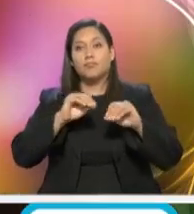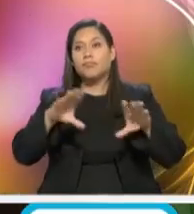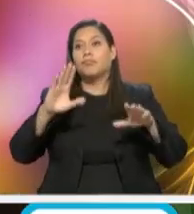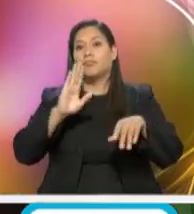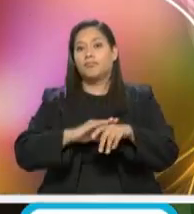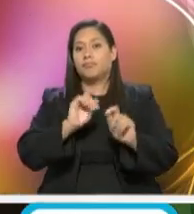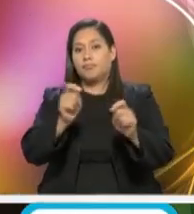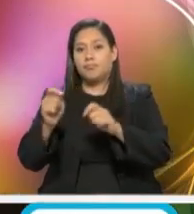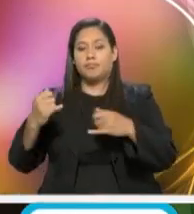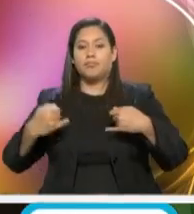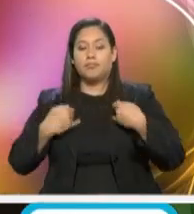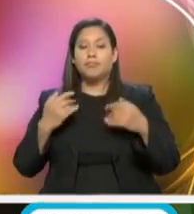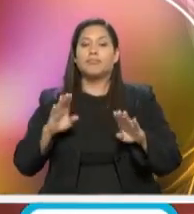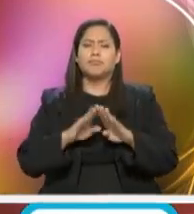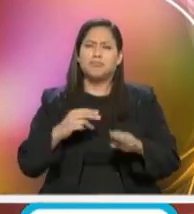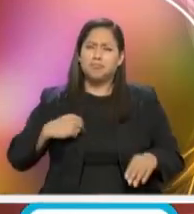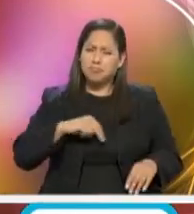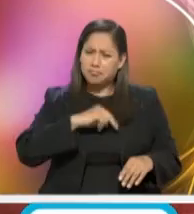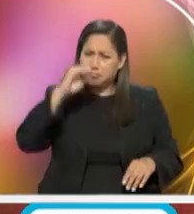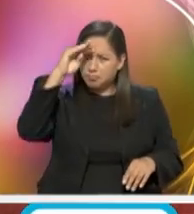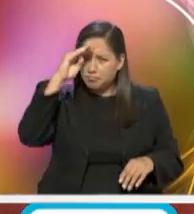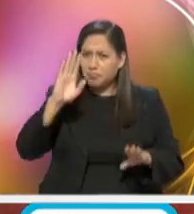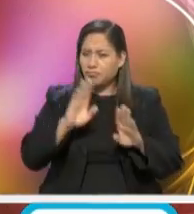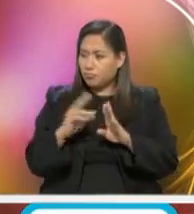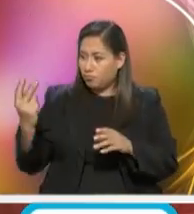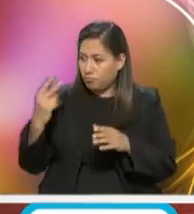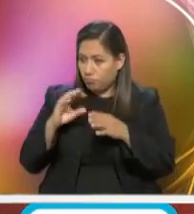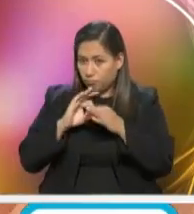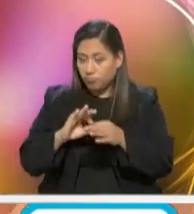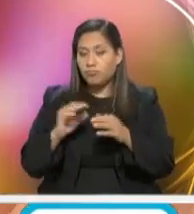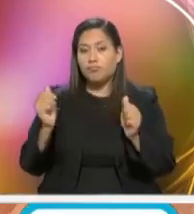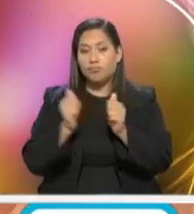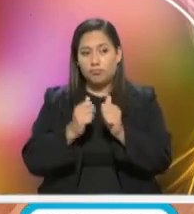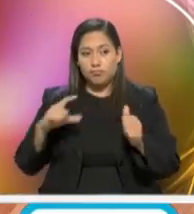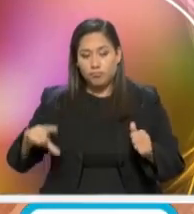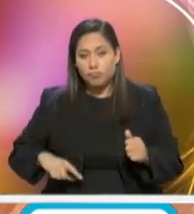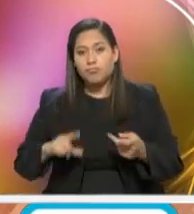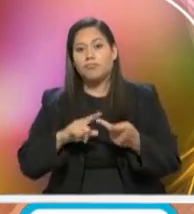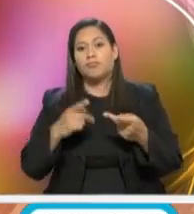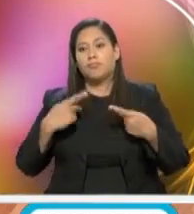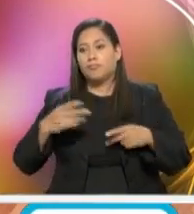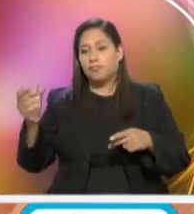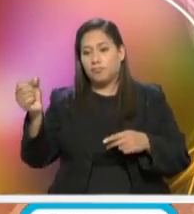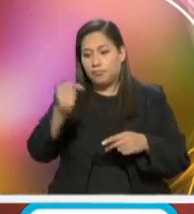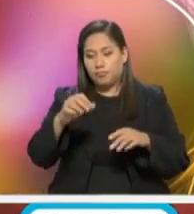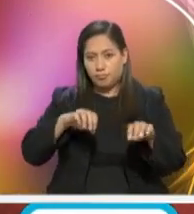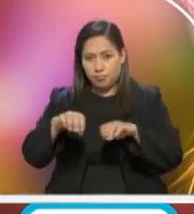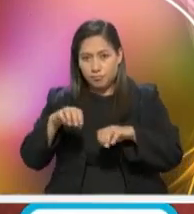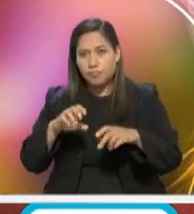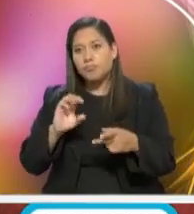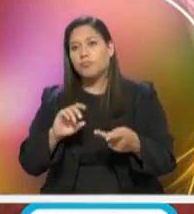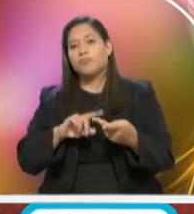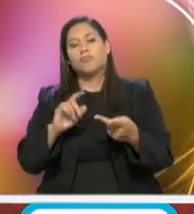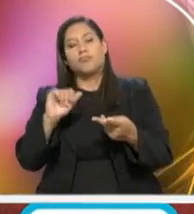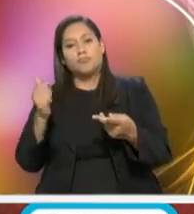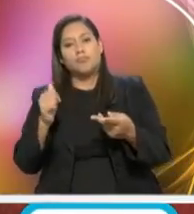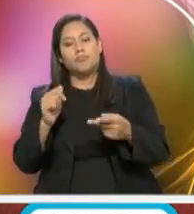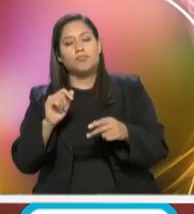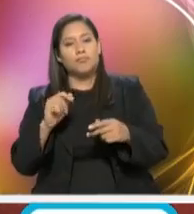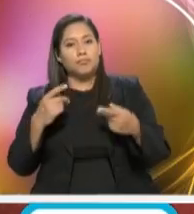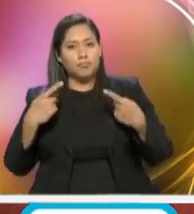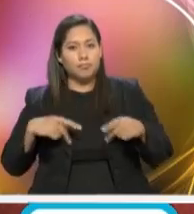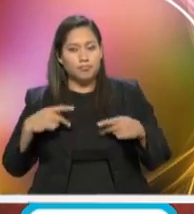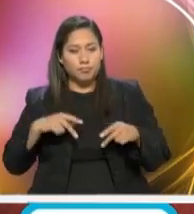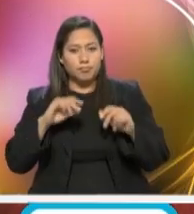pues la verdad es que dijimos, tenemos que hacer una coalición con gobiernos, empleadores y otros actores de la sociedad